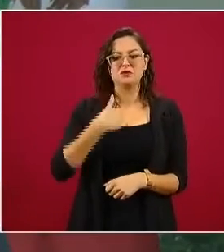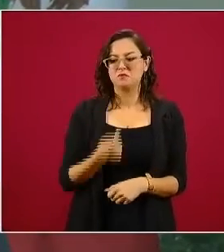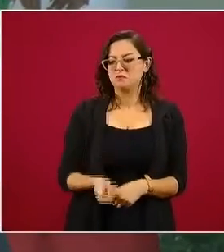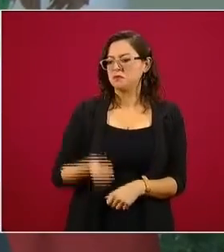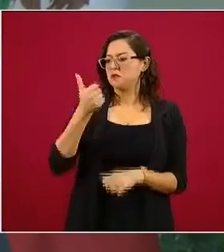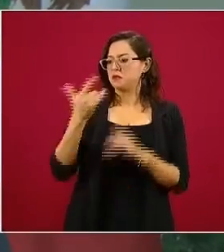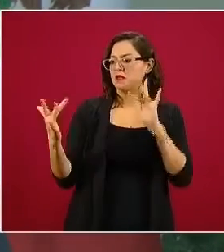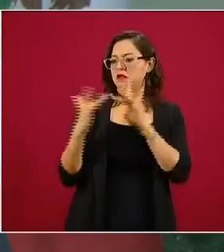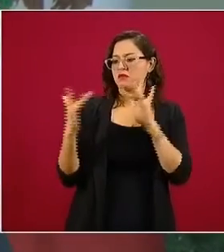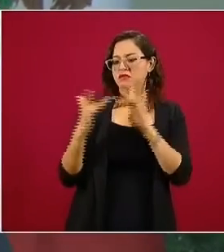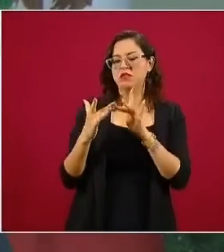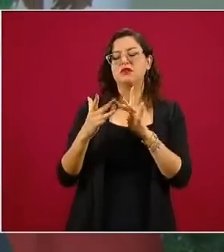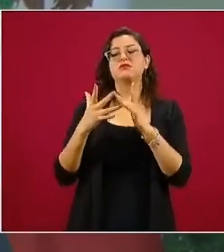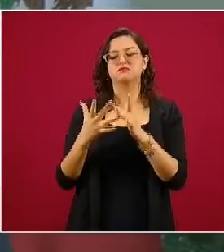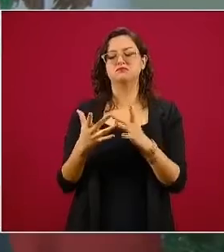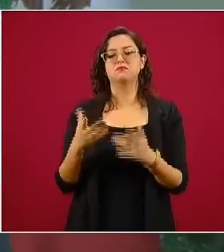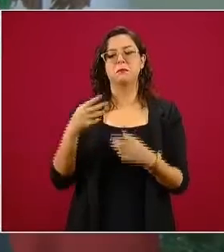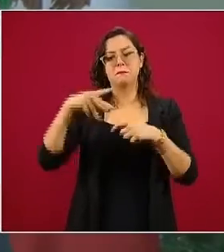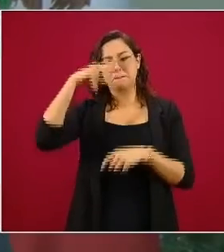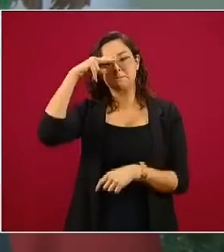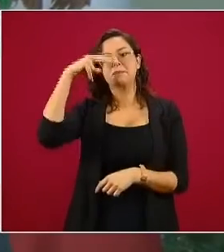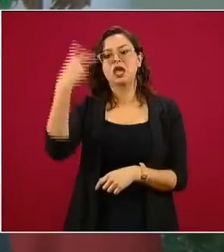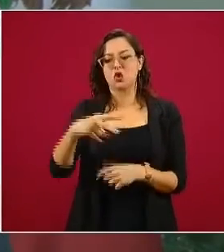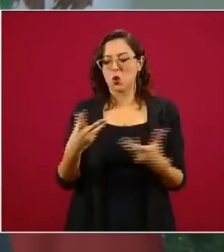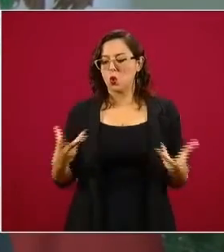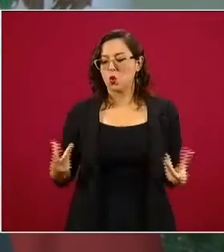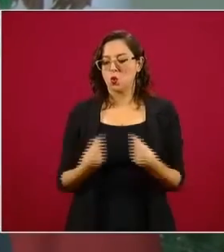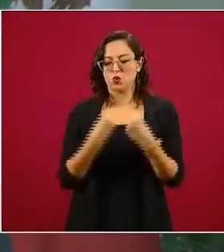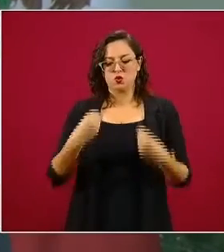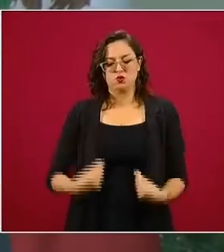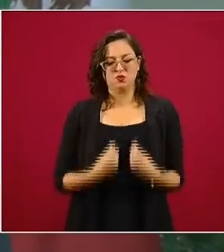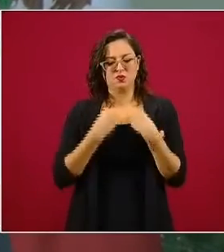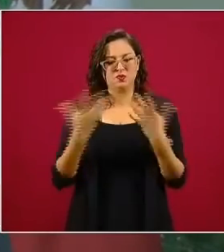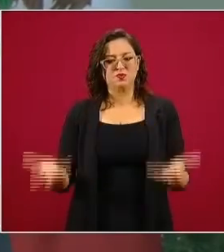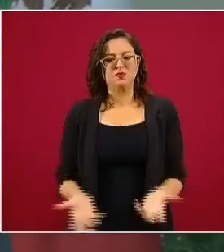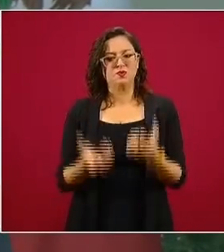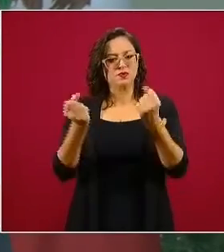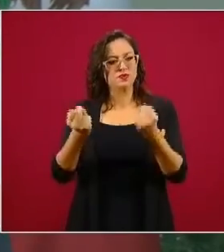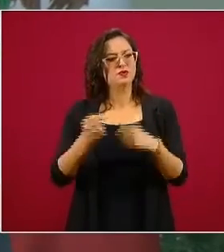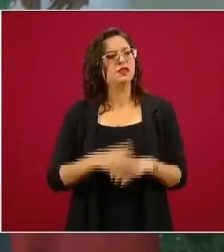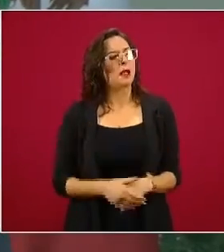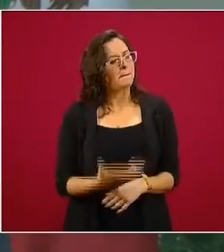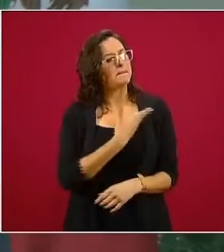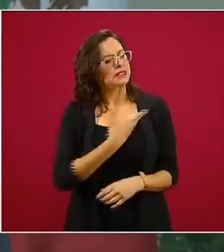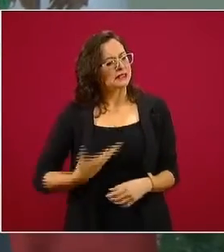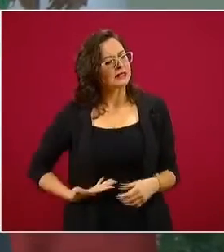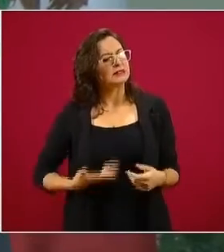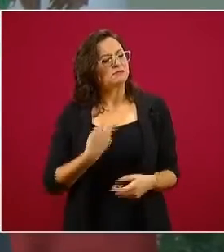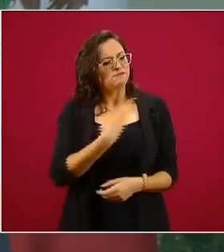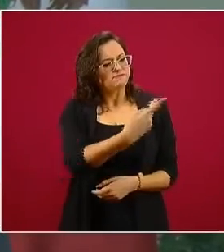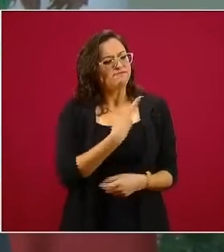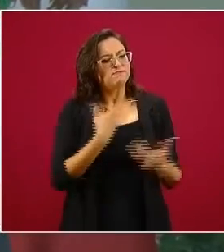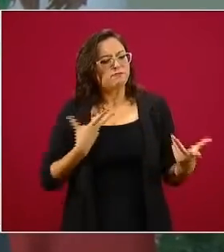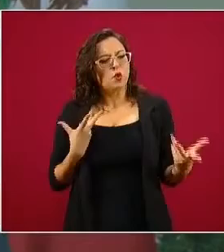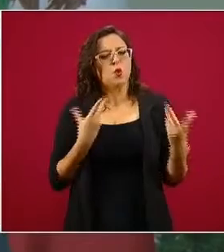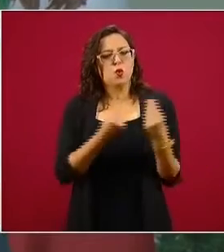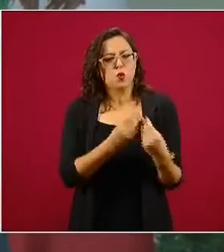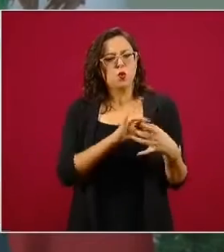en este sentido fue México. Estamos salvando vidas. Señor presidente, estamos en esta lucha juntos.